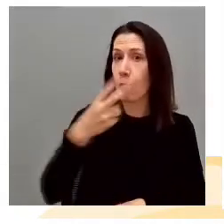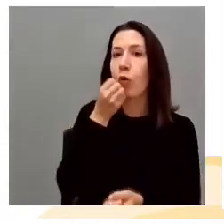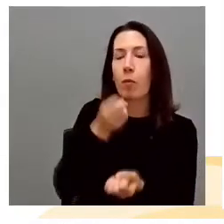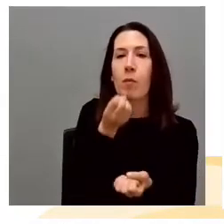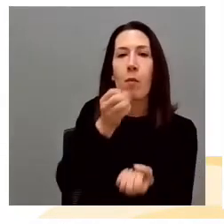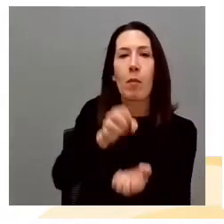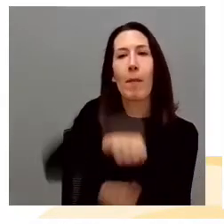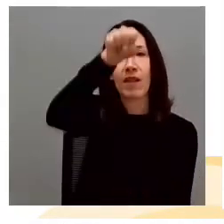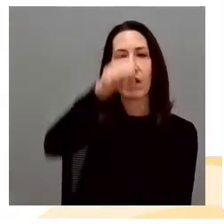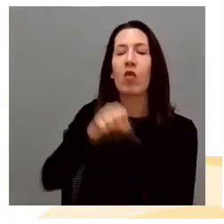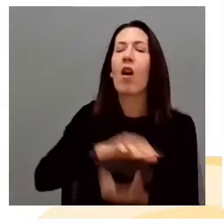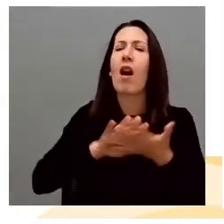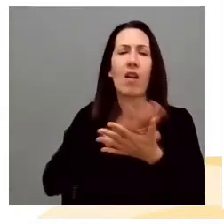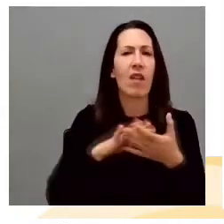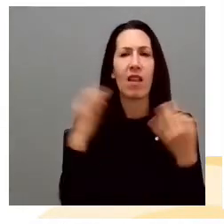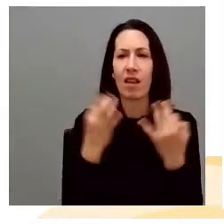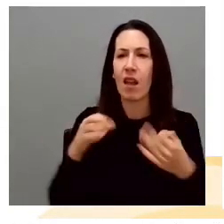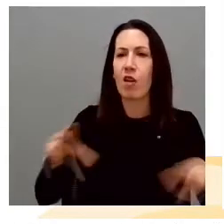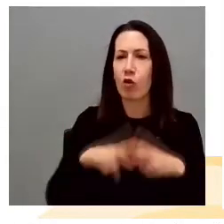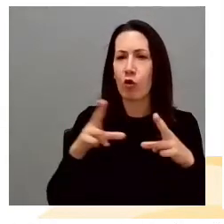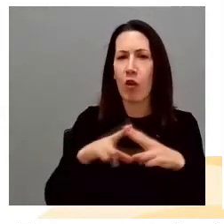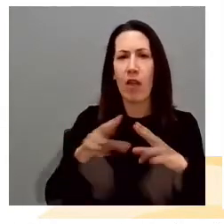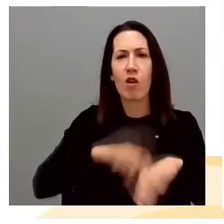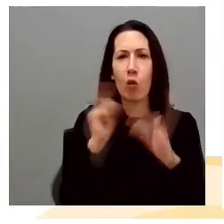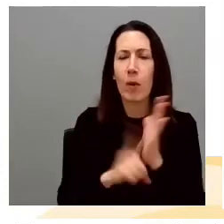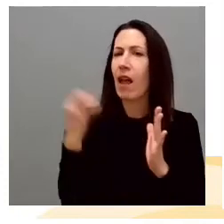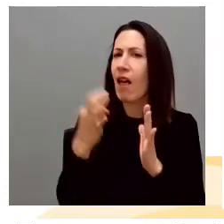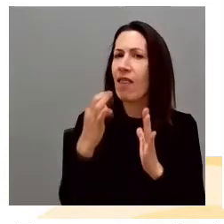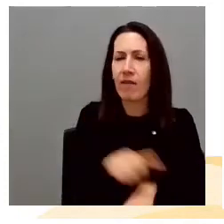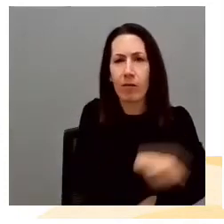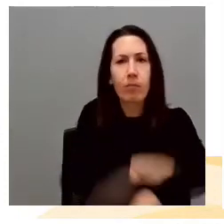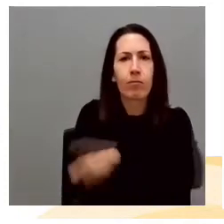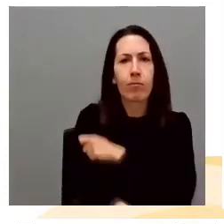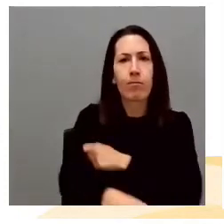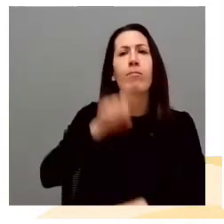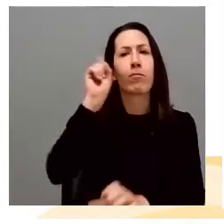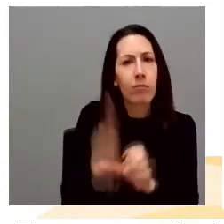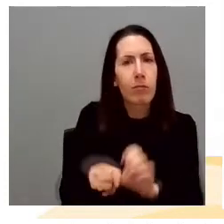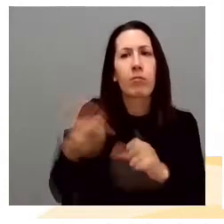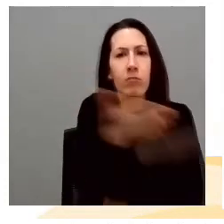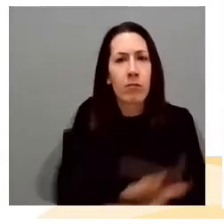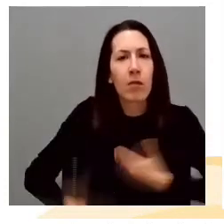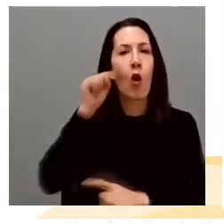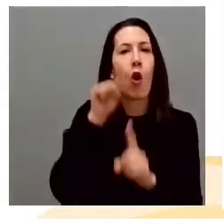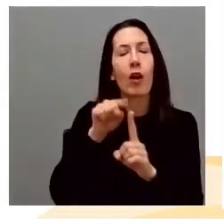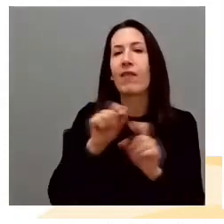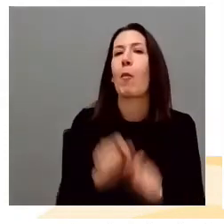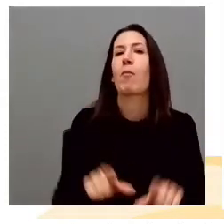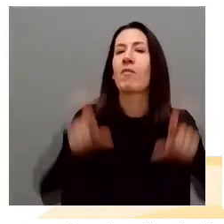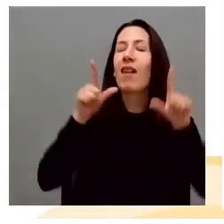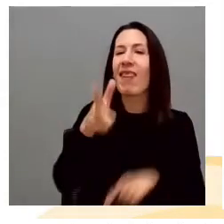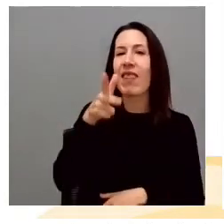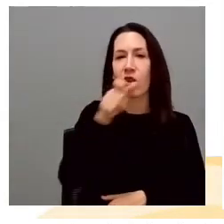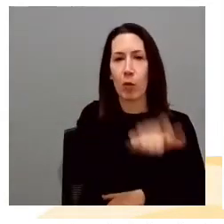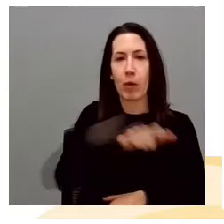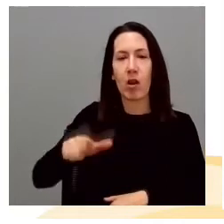de que toda la sociedad debe implicarse para poner en primer plano los derechos de todas las personas. Esto nos lleva a actuar para cambiar